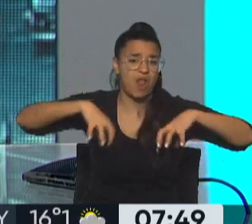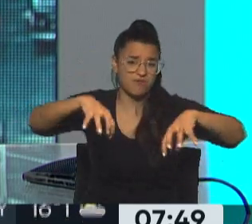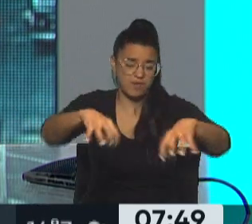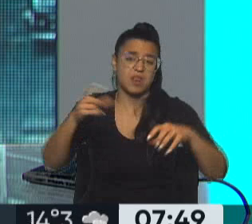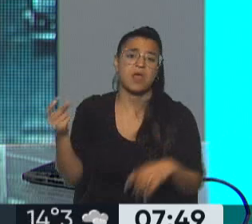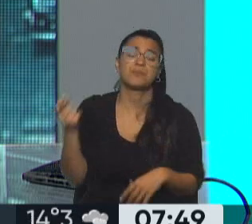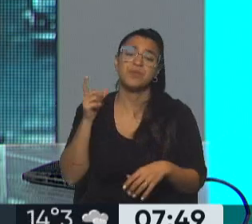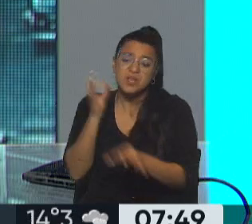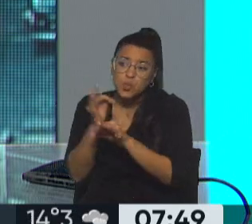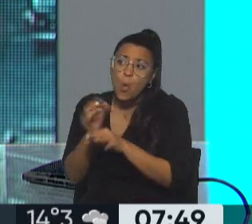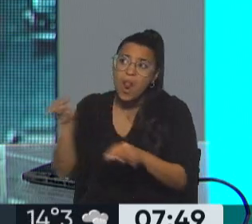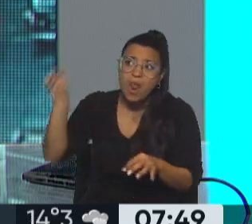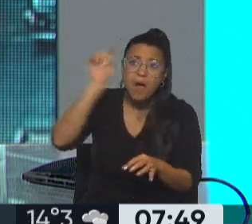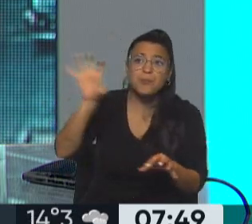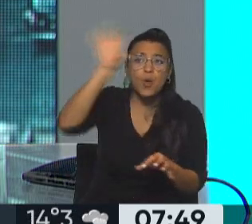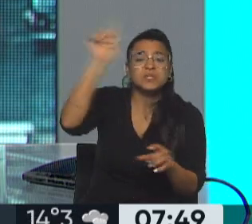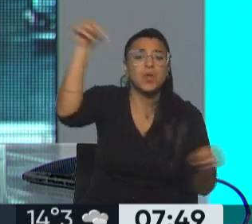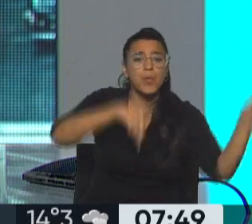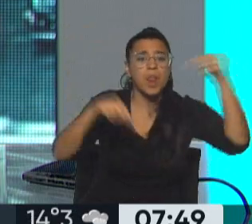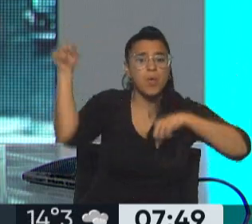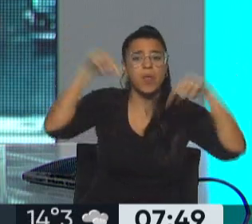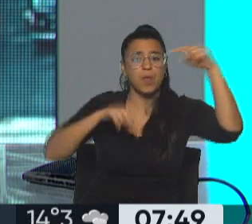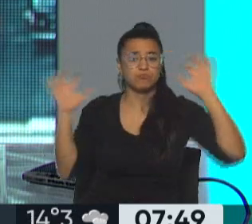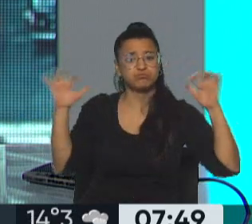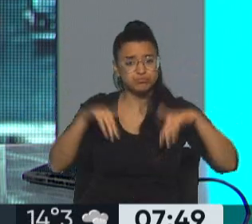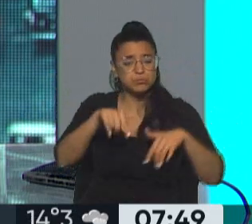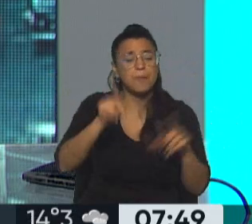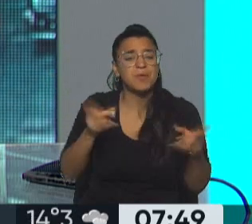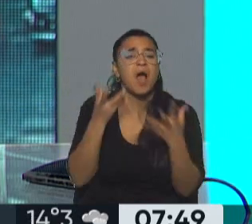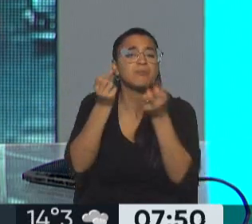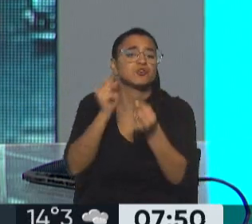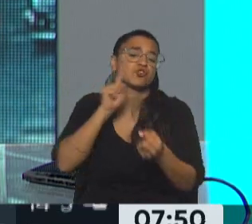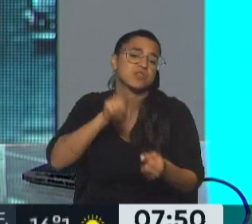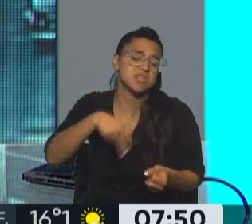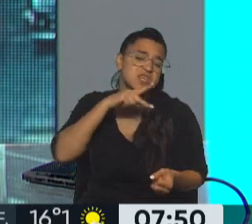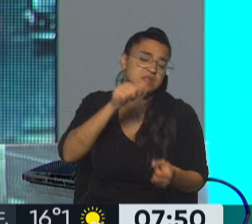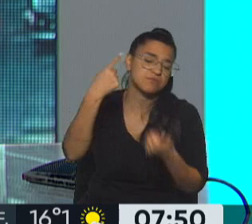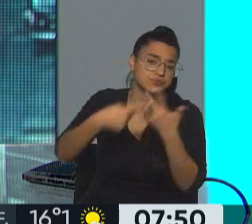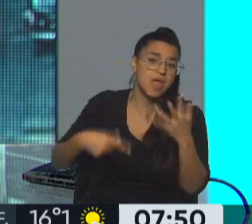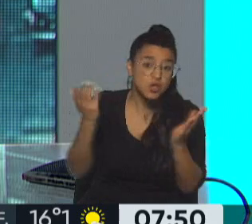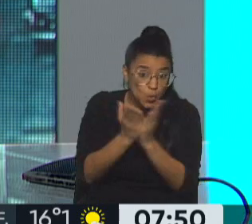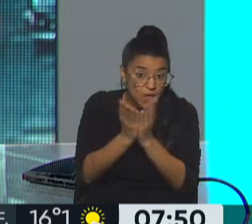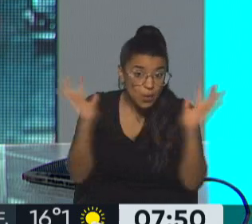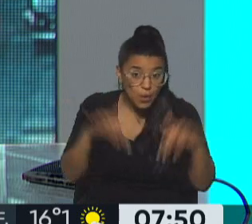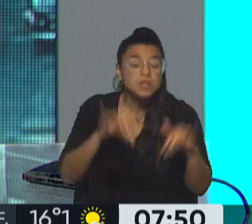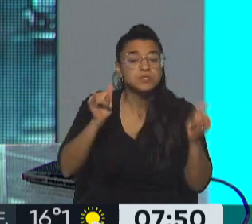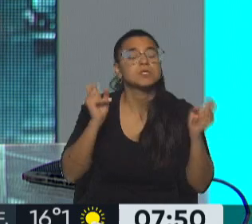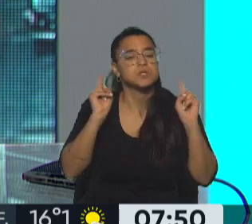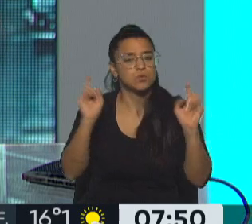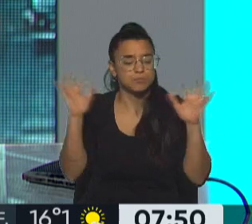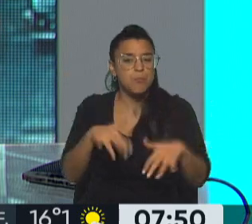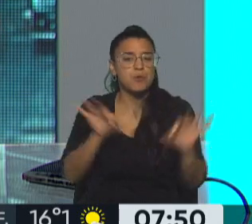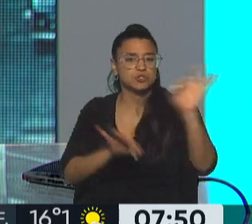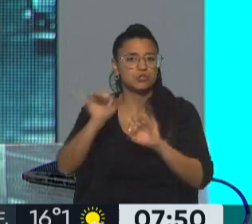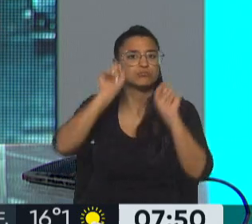una escuela un establecimiento por provincia que también tienen el apoyo del inta y de otros organismos vienen estudiantes también Vienen estudiantes con sus